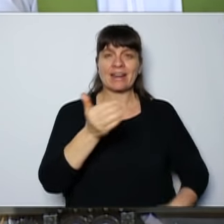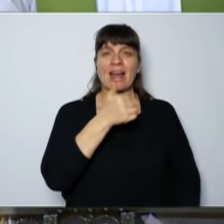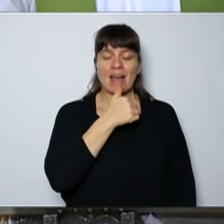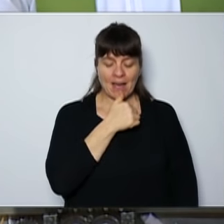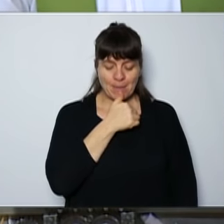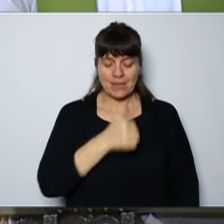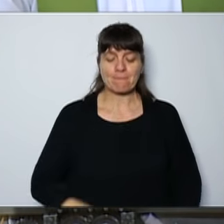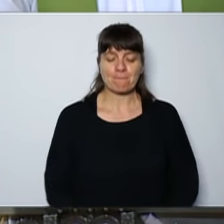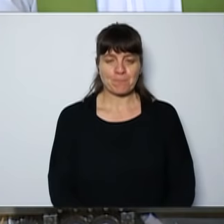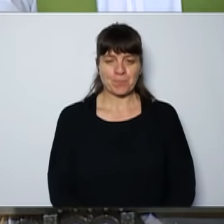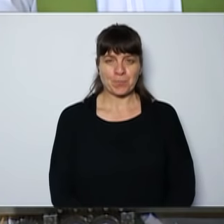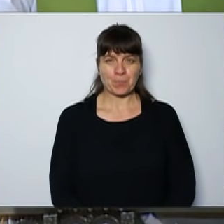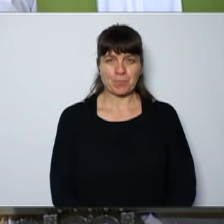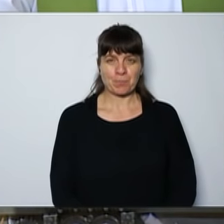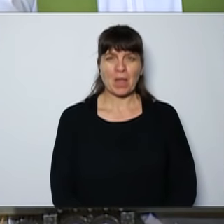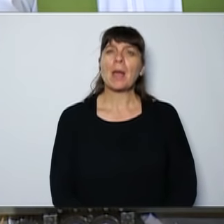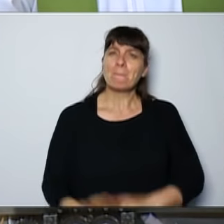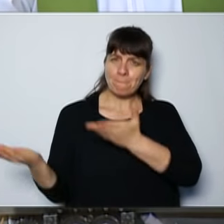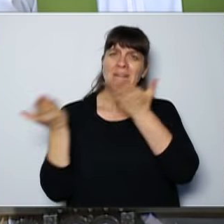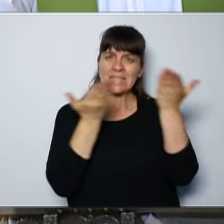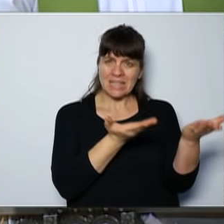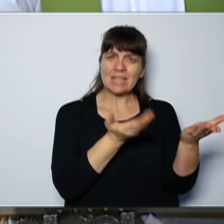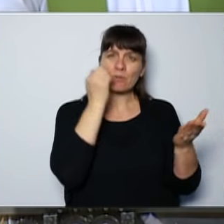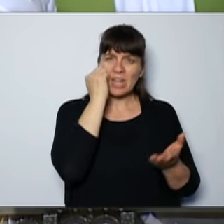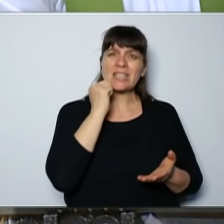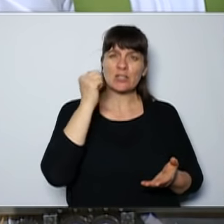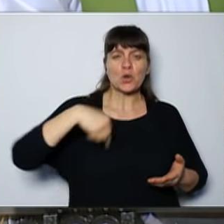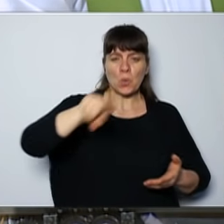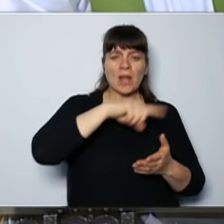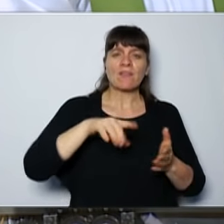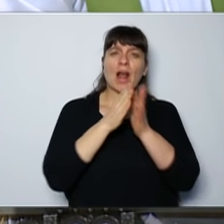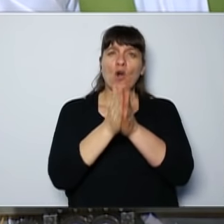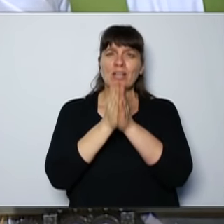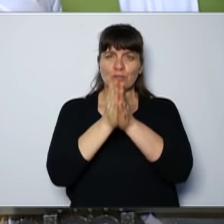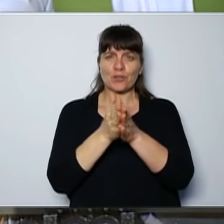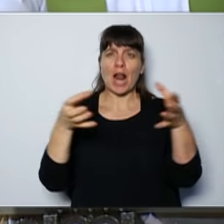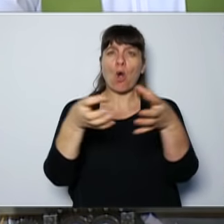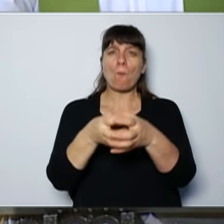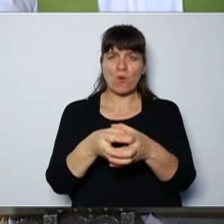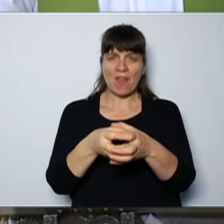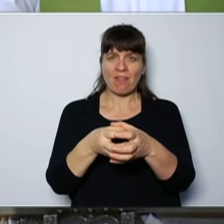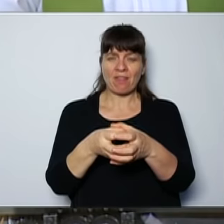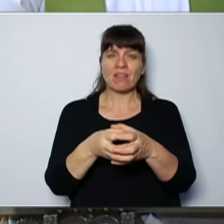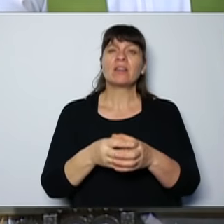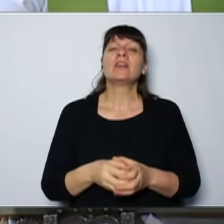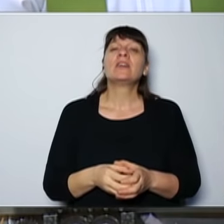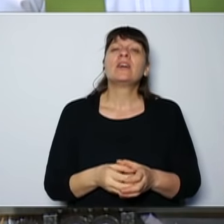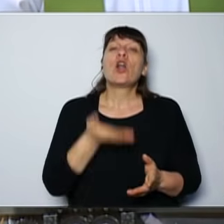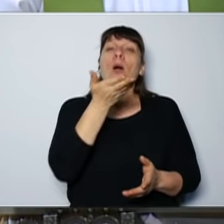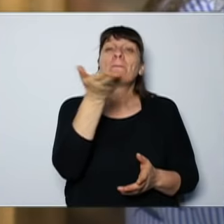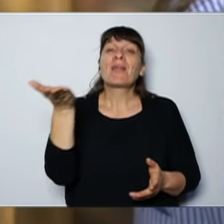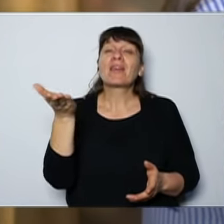vida eterna. Amén. Presentemos al Señor nuestra oración comunitaria. Elevemos